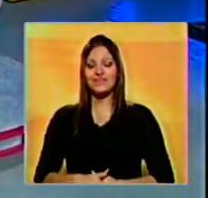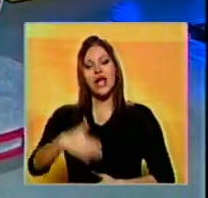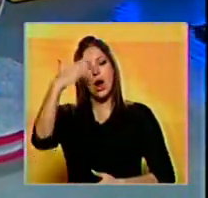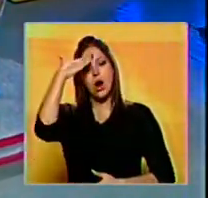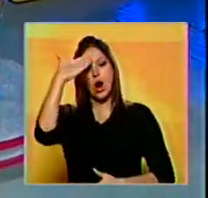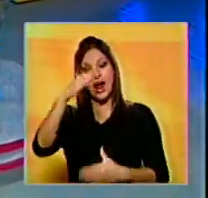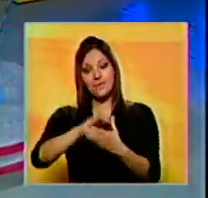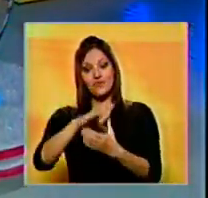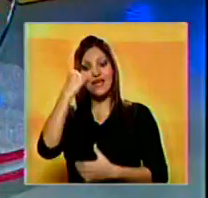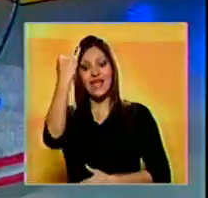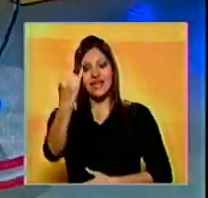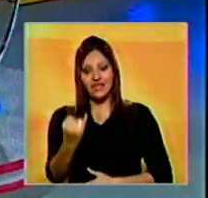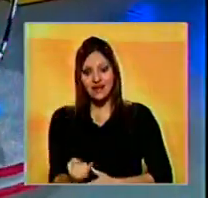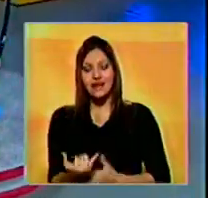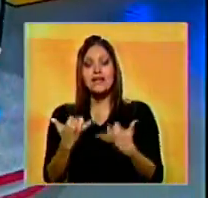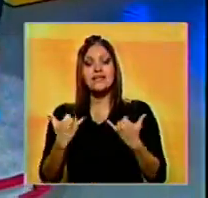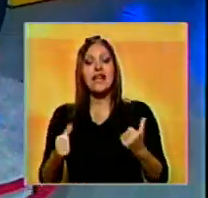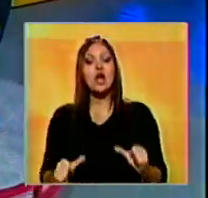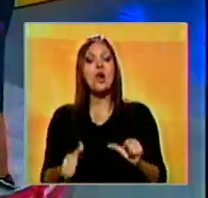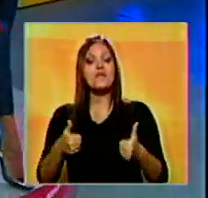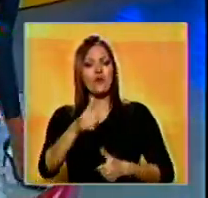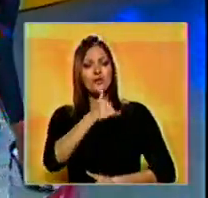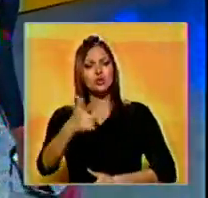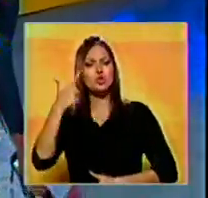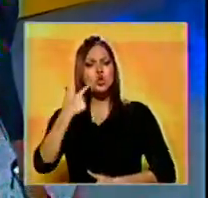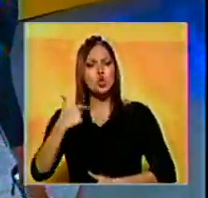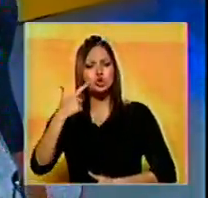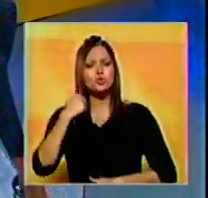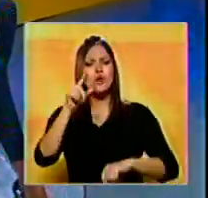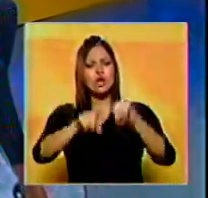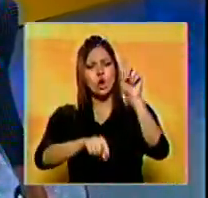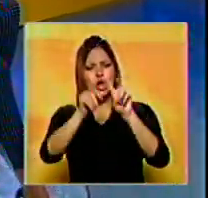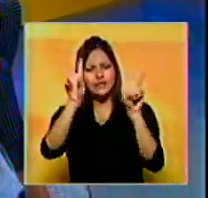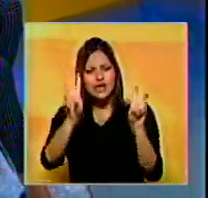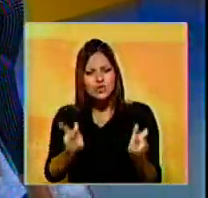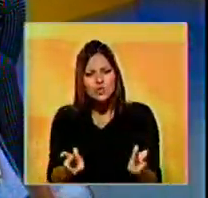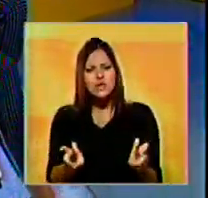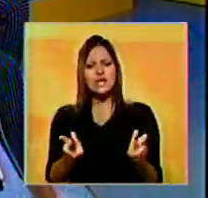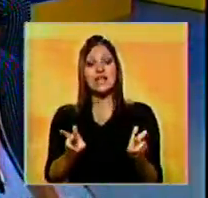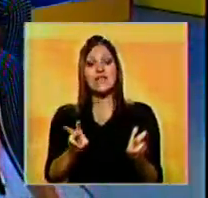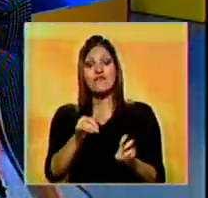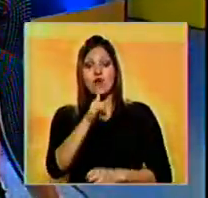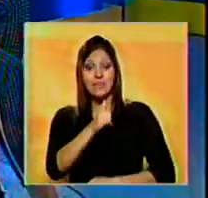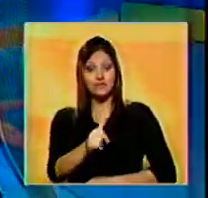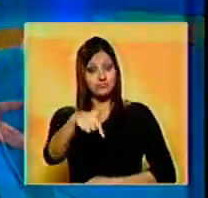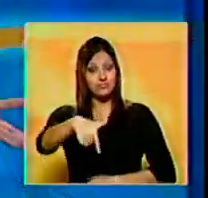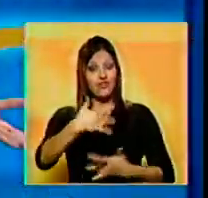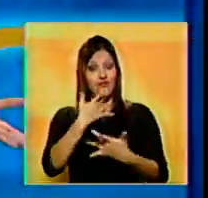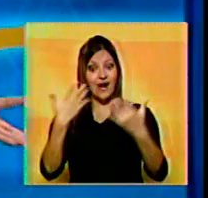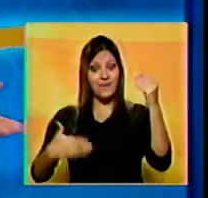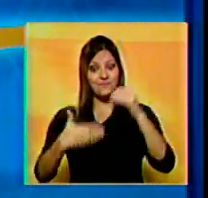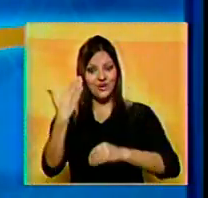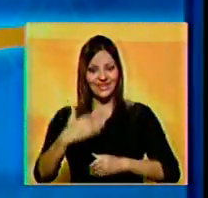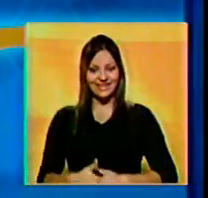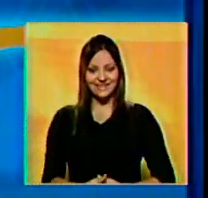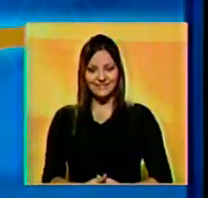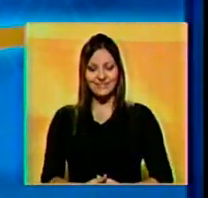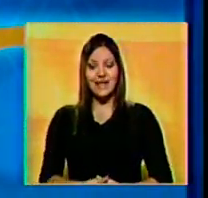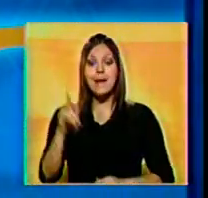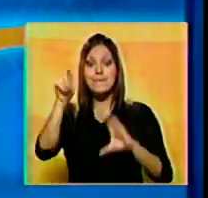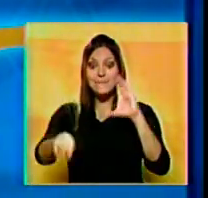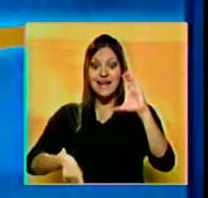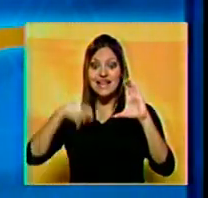Hola, ¿qué tal, amigos? Yo soy Federica Guzmán y desde ya comenzamos nuestro acostumbrado recorrido por las noticias del mundo del entretenimiento aquí en Estrenos y Estrellas. La